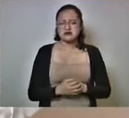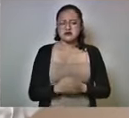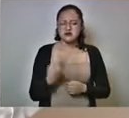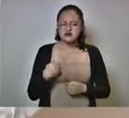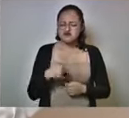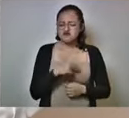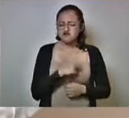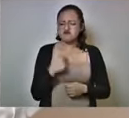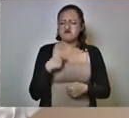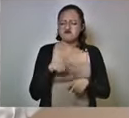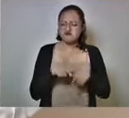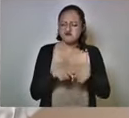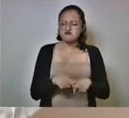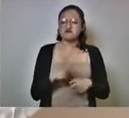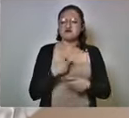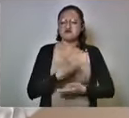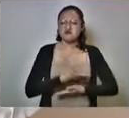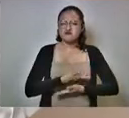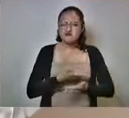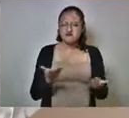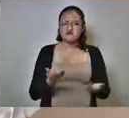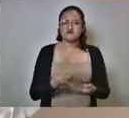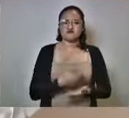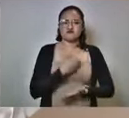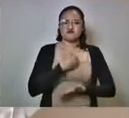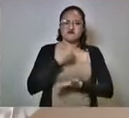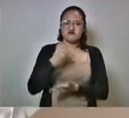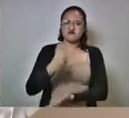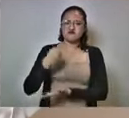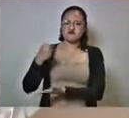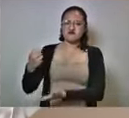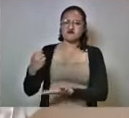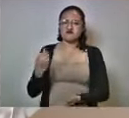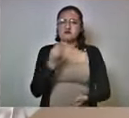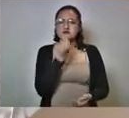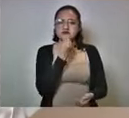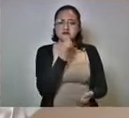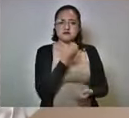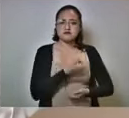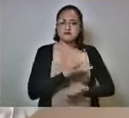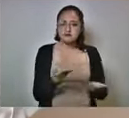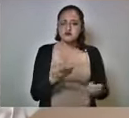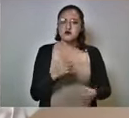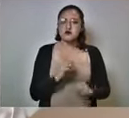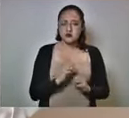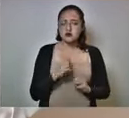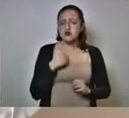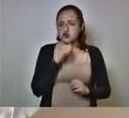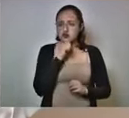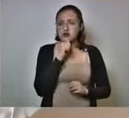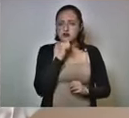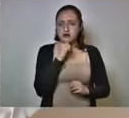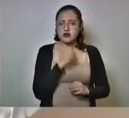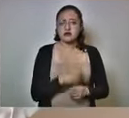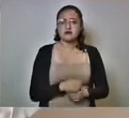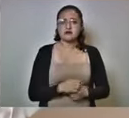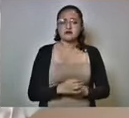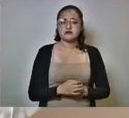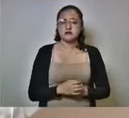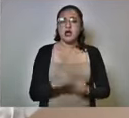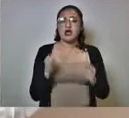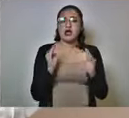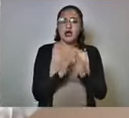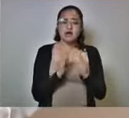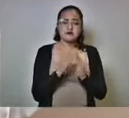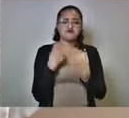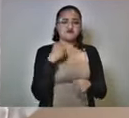Nosotros seguimos repartiendo paquetes alimentarios e higiénicos, casa por